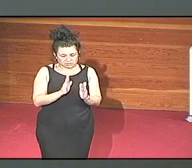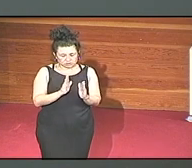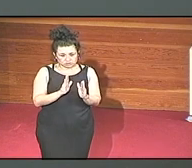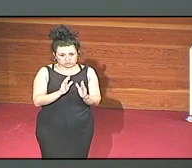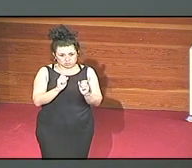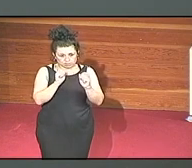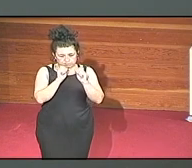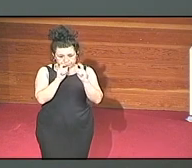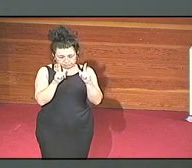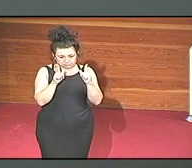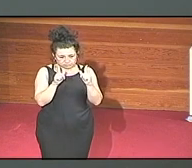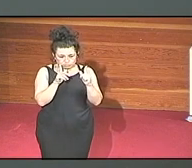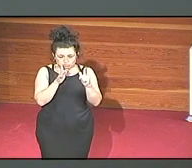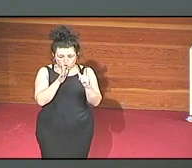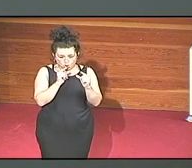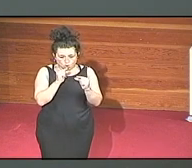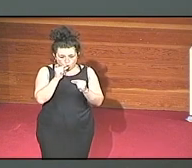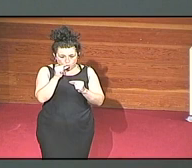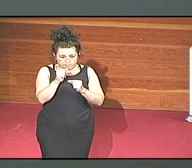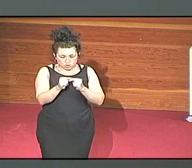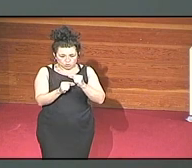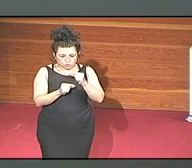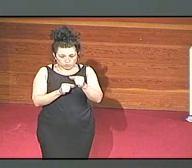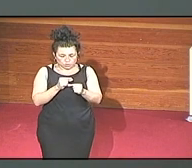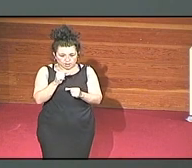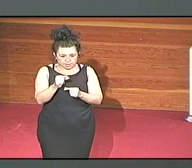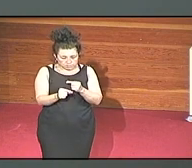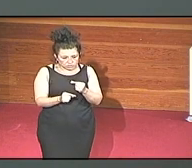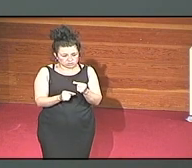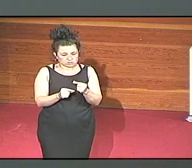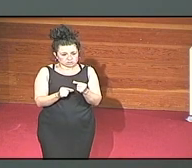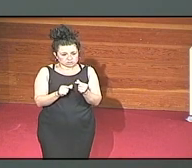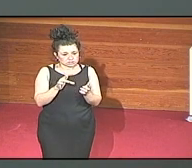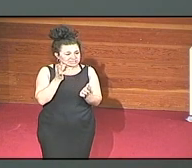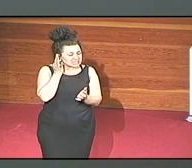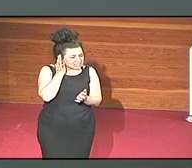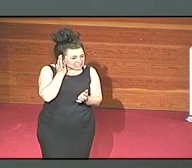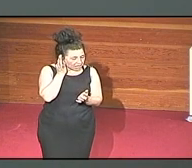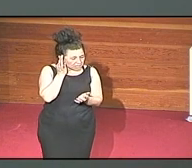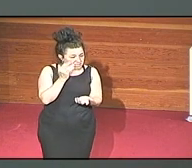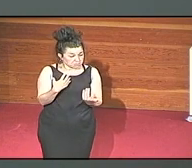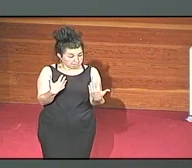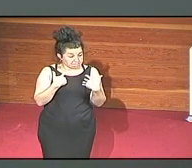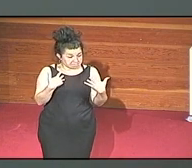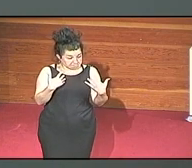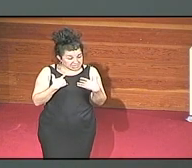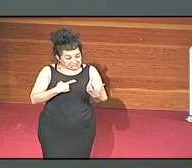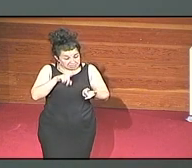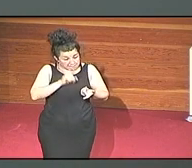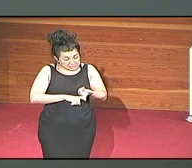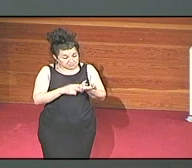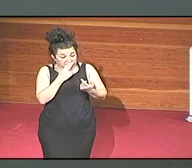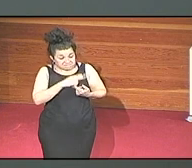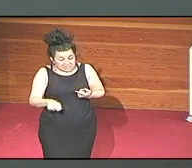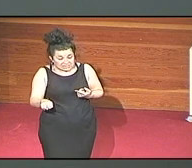poco margaret se convirtió en una chica que era víctima y eso no lo dejó de ser víctima de un matrimonio infantil